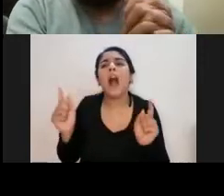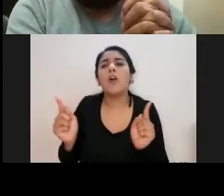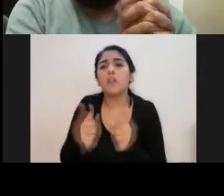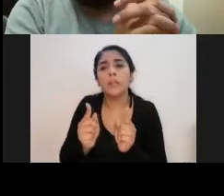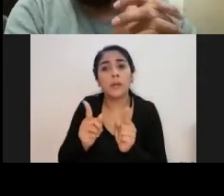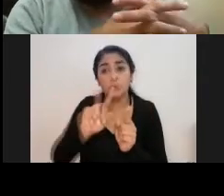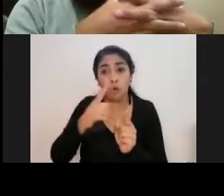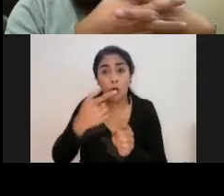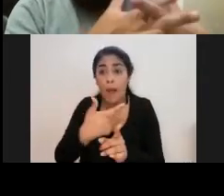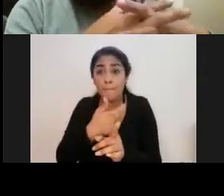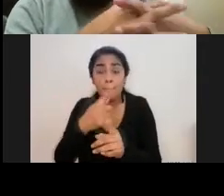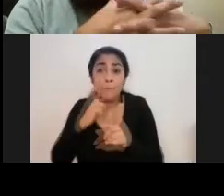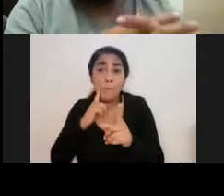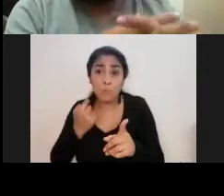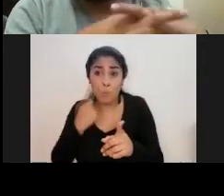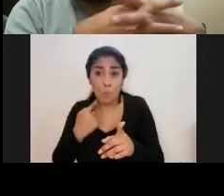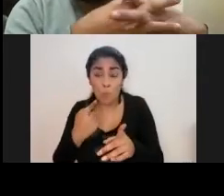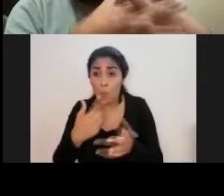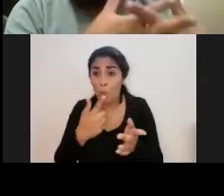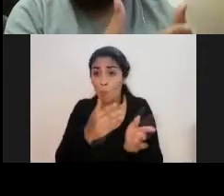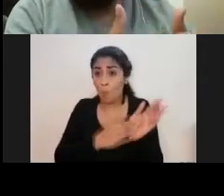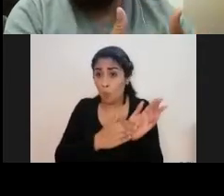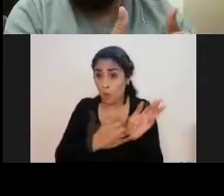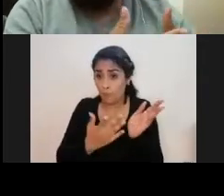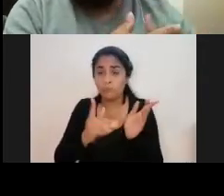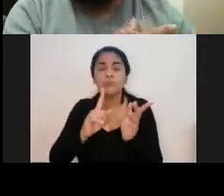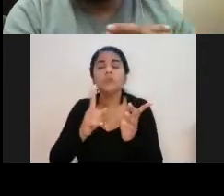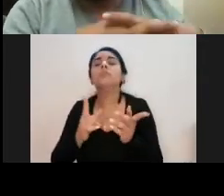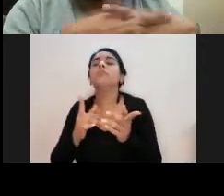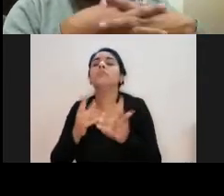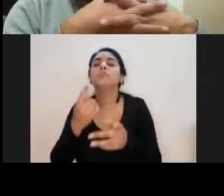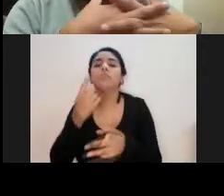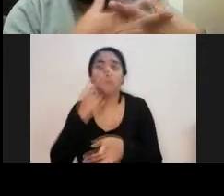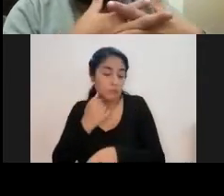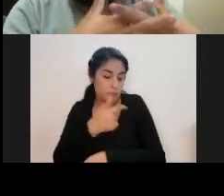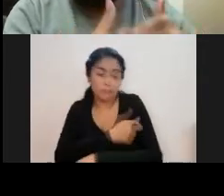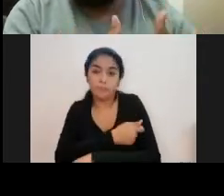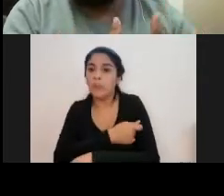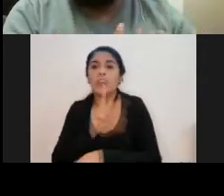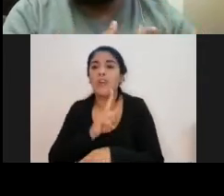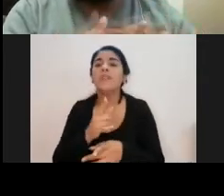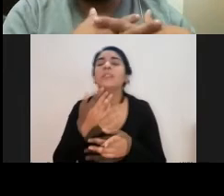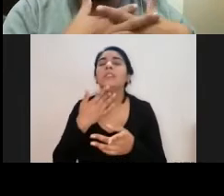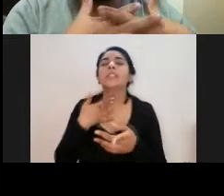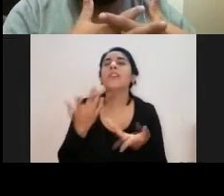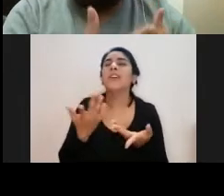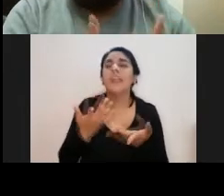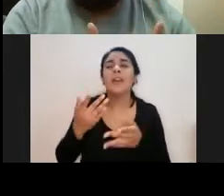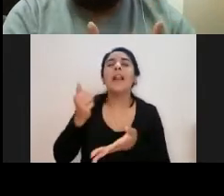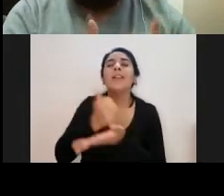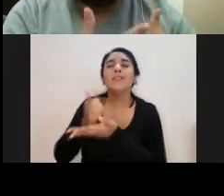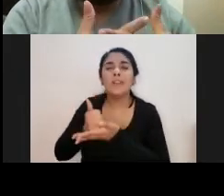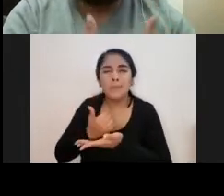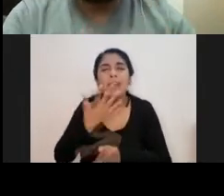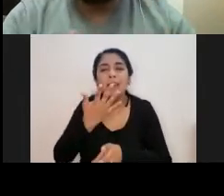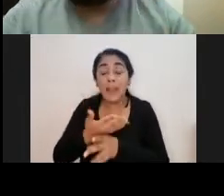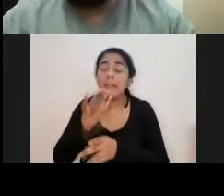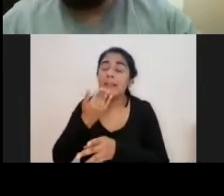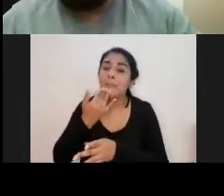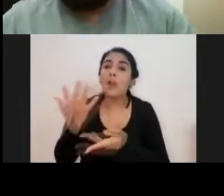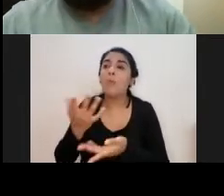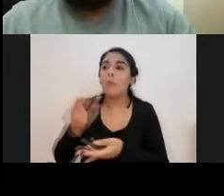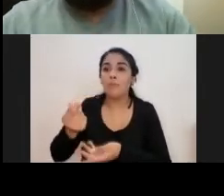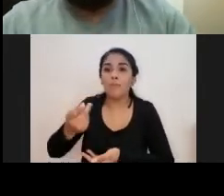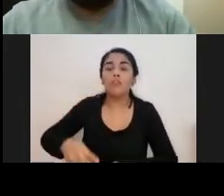rigurosidad, sino que el papeleo administrativo que hay detrás y la captación de fondos para poder acelerar el desarrollo de